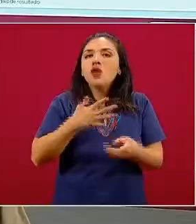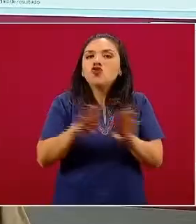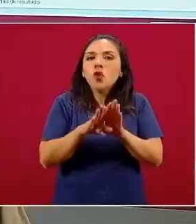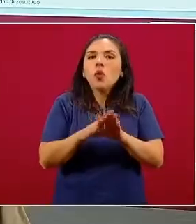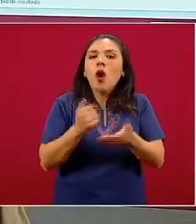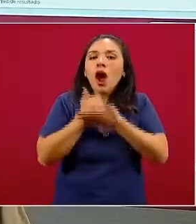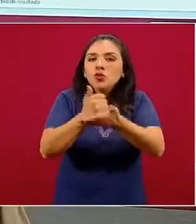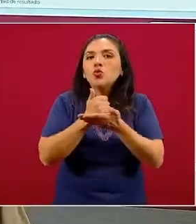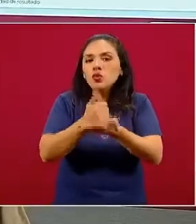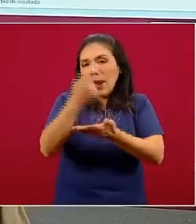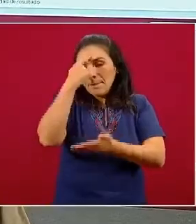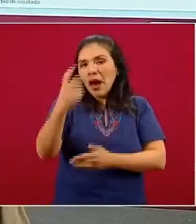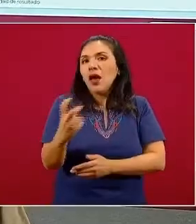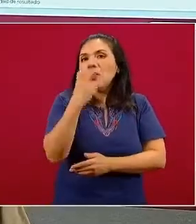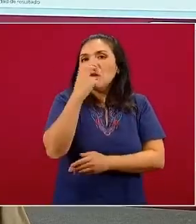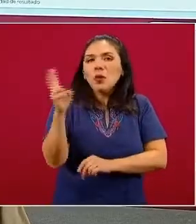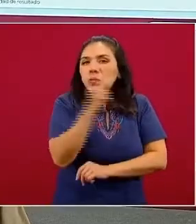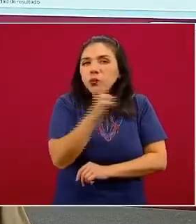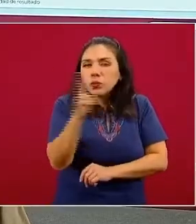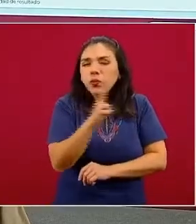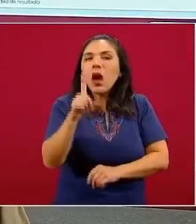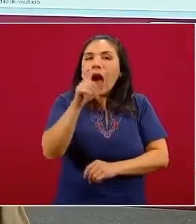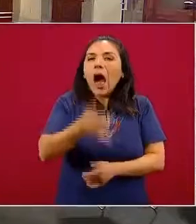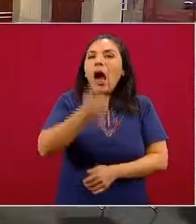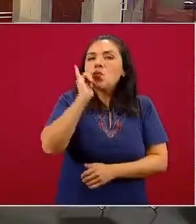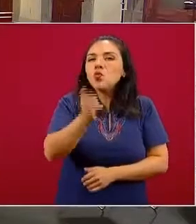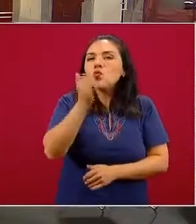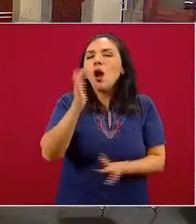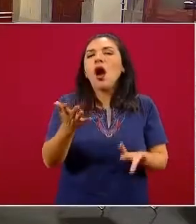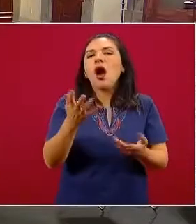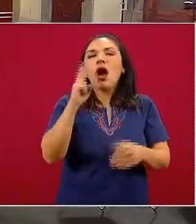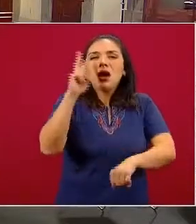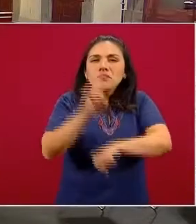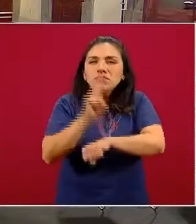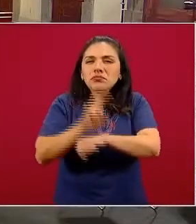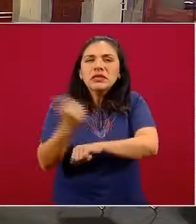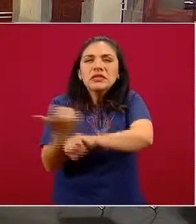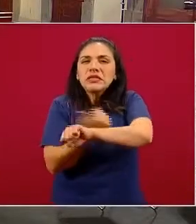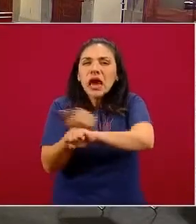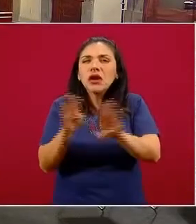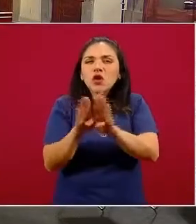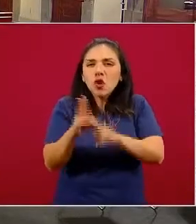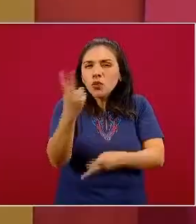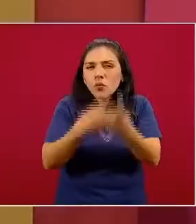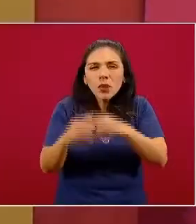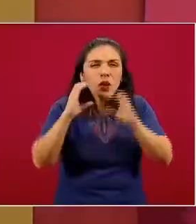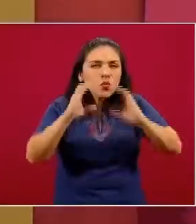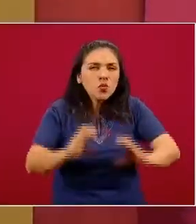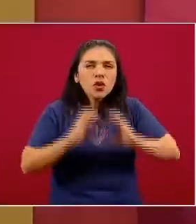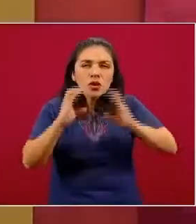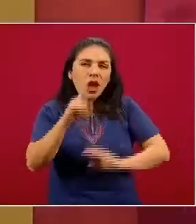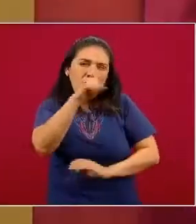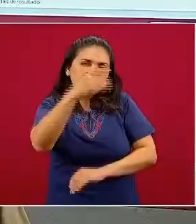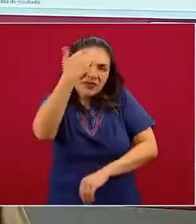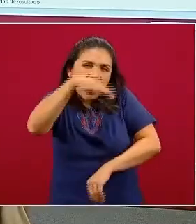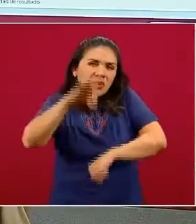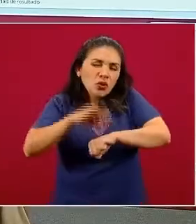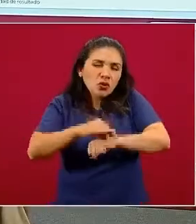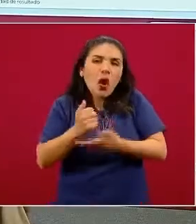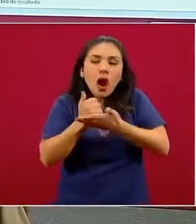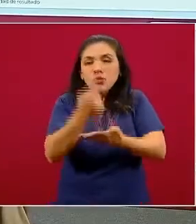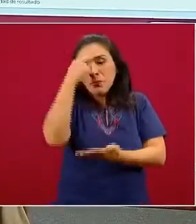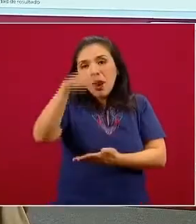de oxigenación no invasiva, hidratación, prevención de coagulación y otras medidas médicas que pueden hacer la